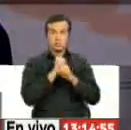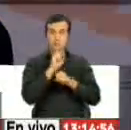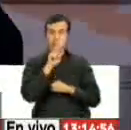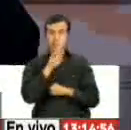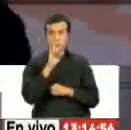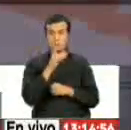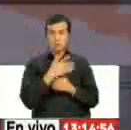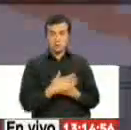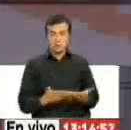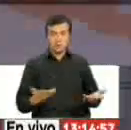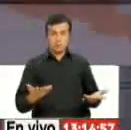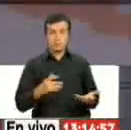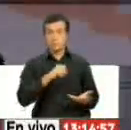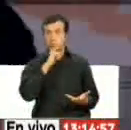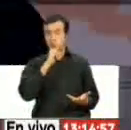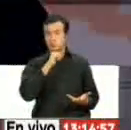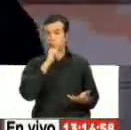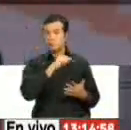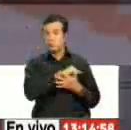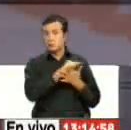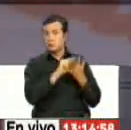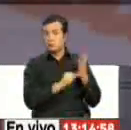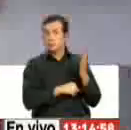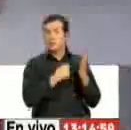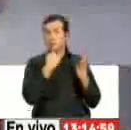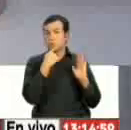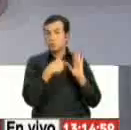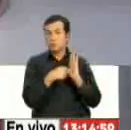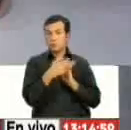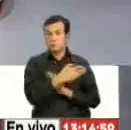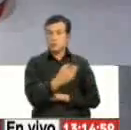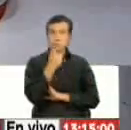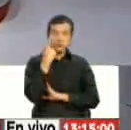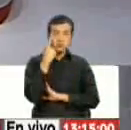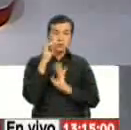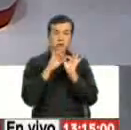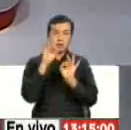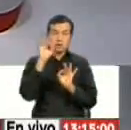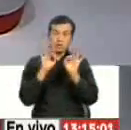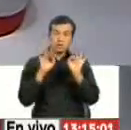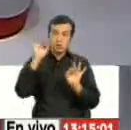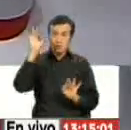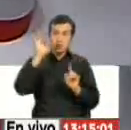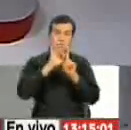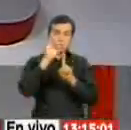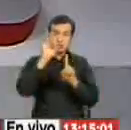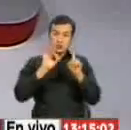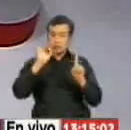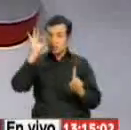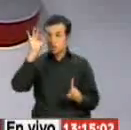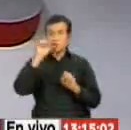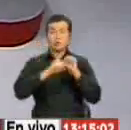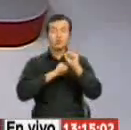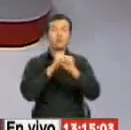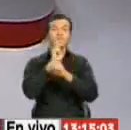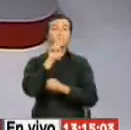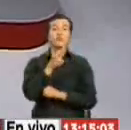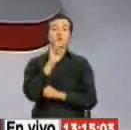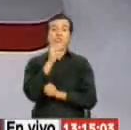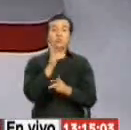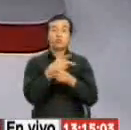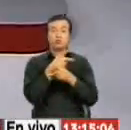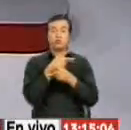pero se olvida de otros factores como es justamente el índice de crecimiento que está previsto para el 2018 la